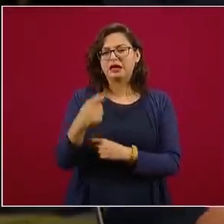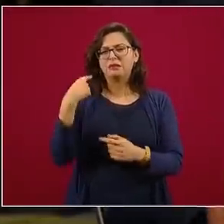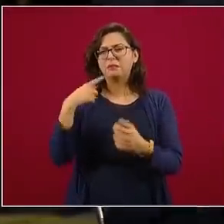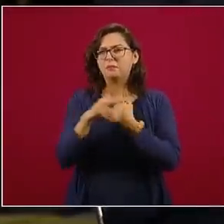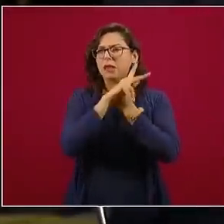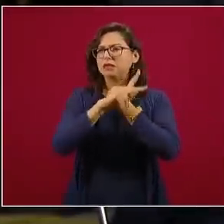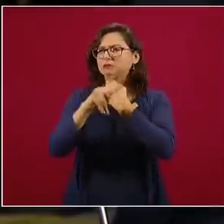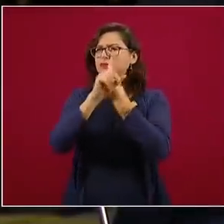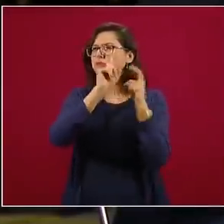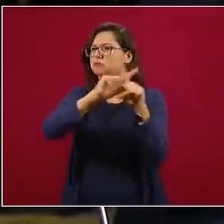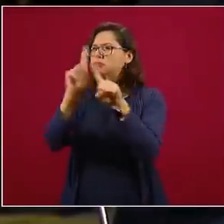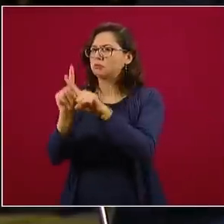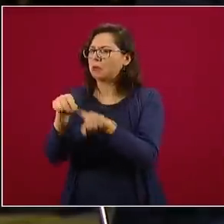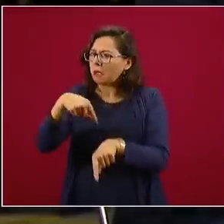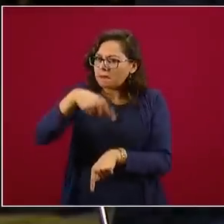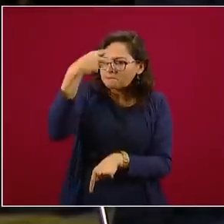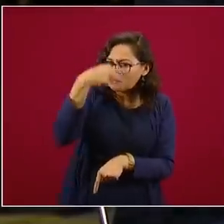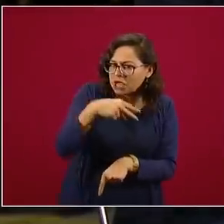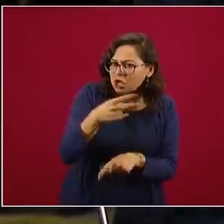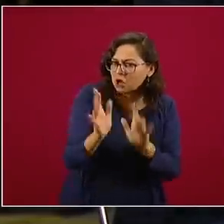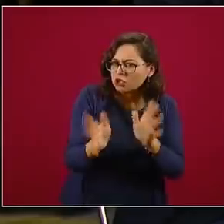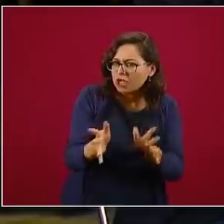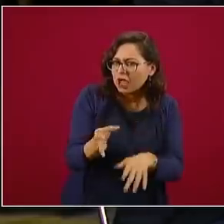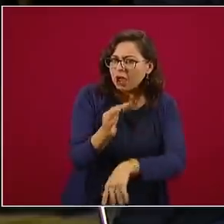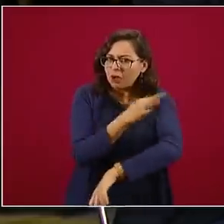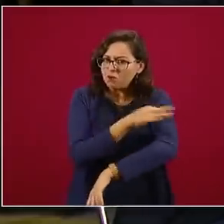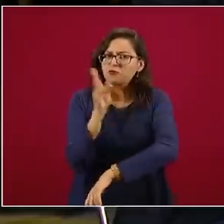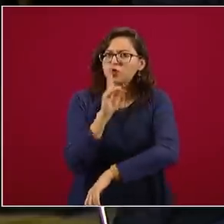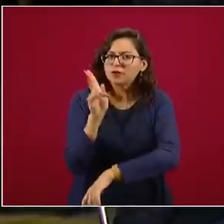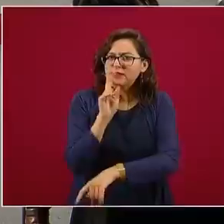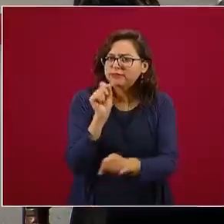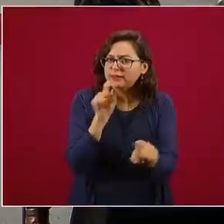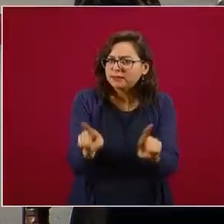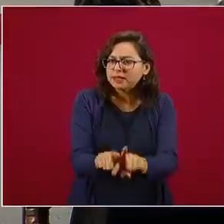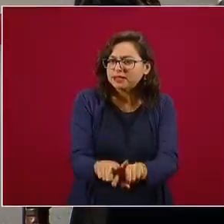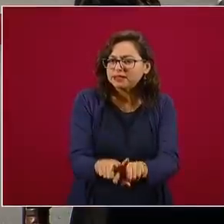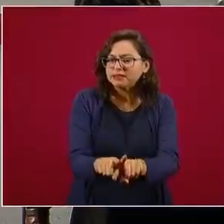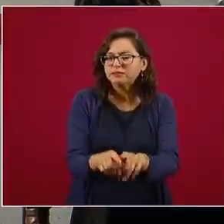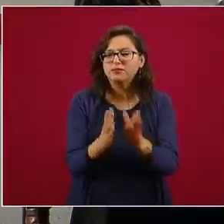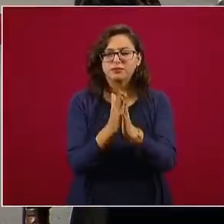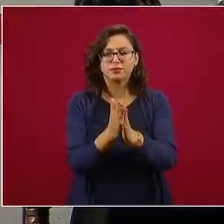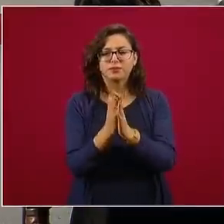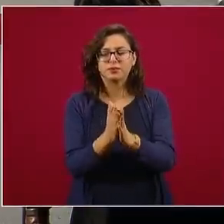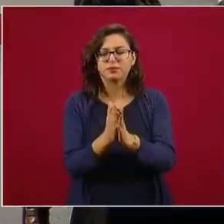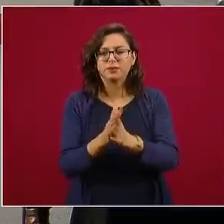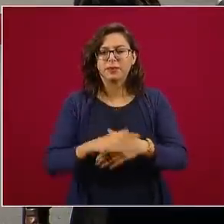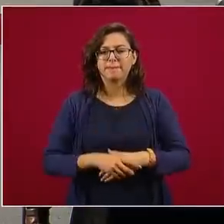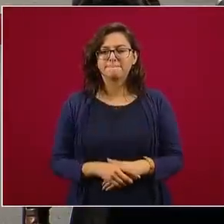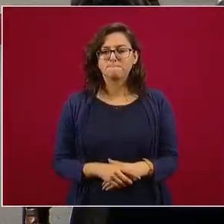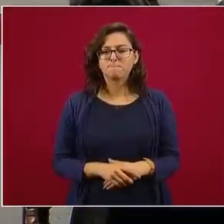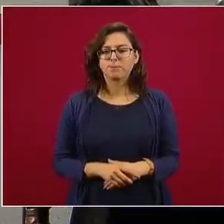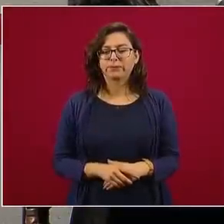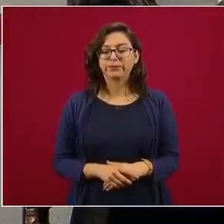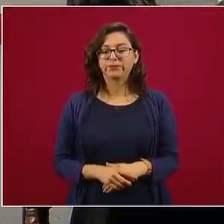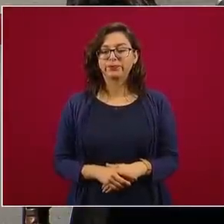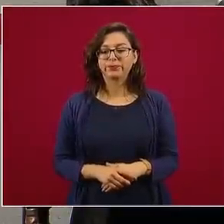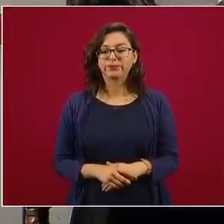mexicanos. Me gustaría saber si se va a aplicar. Por favor. Sí.